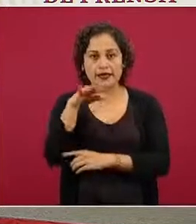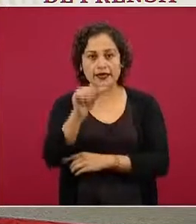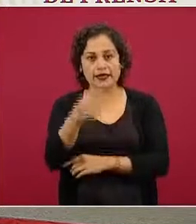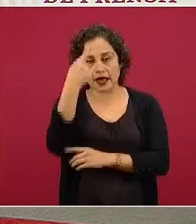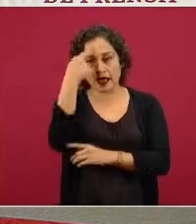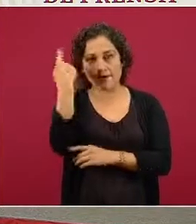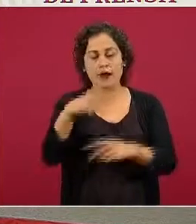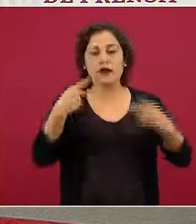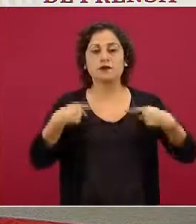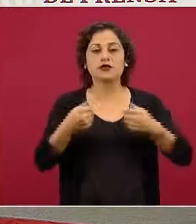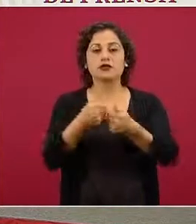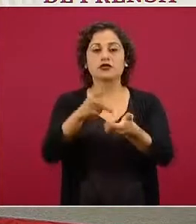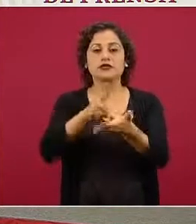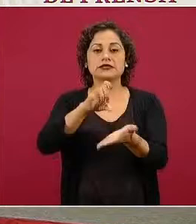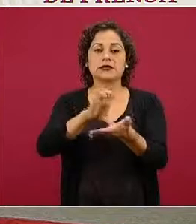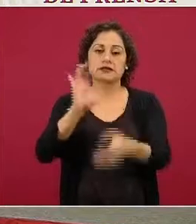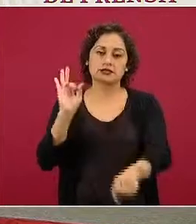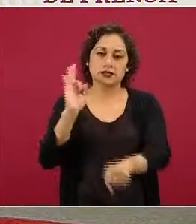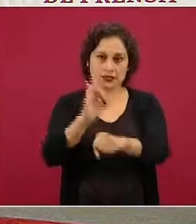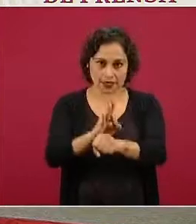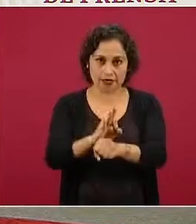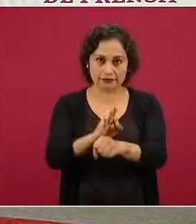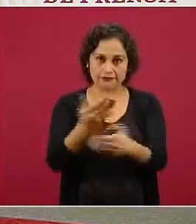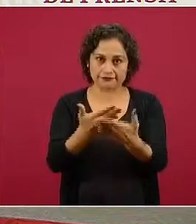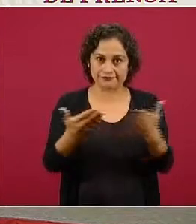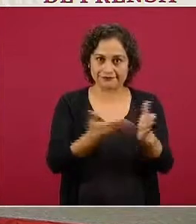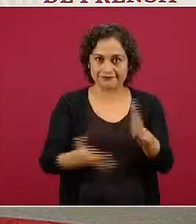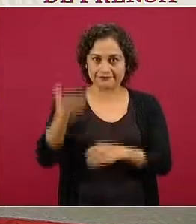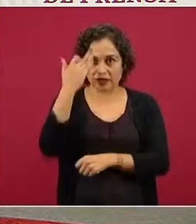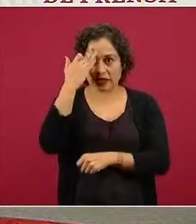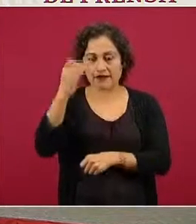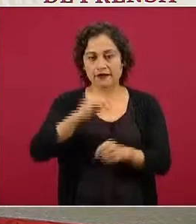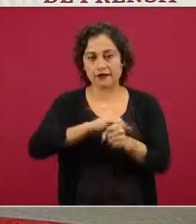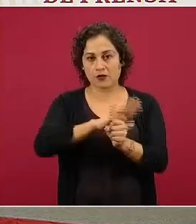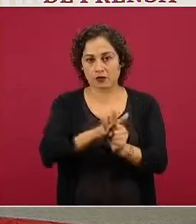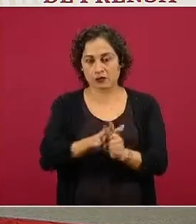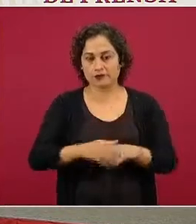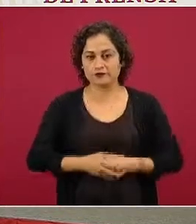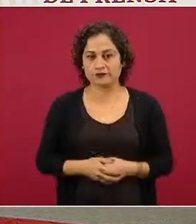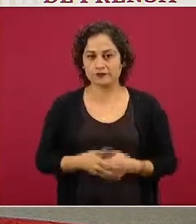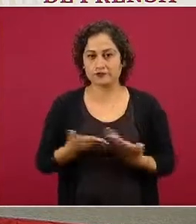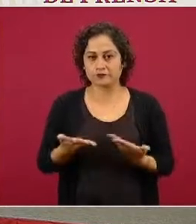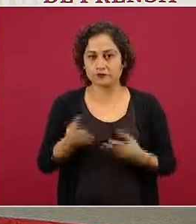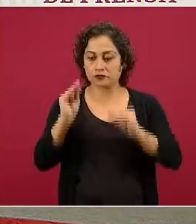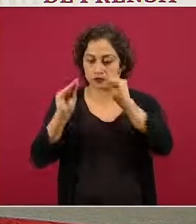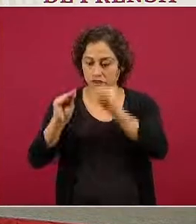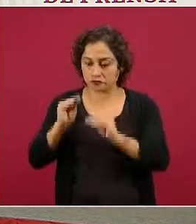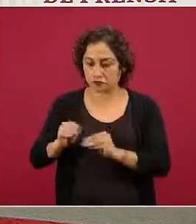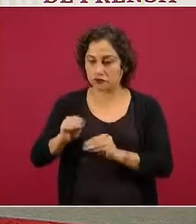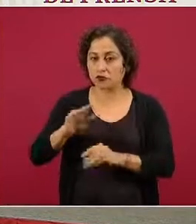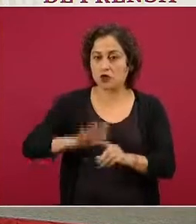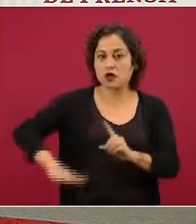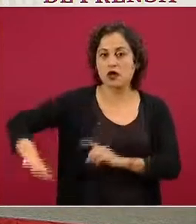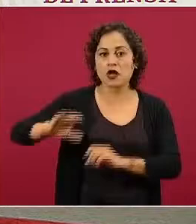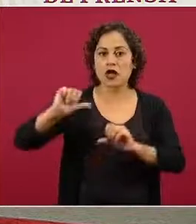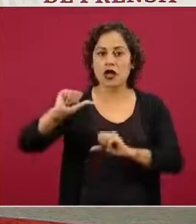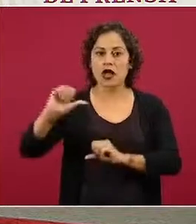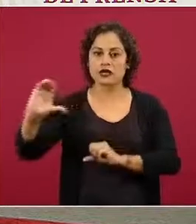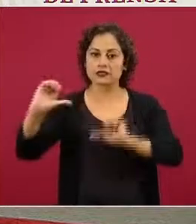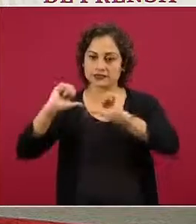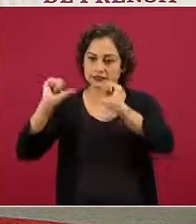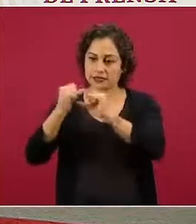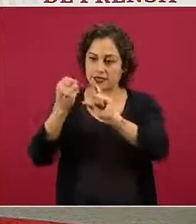con discapacidad en el contexto de la COVID-19. Fue generada con el apoyo total de sociedad civil